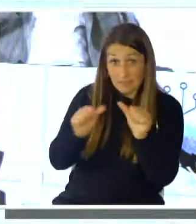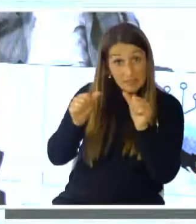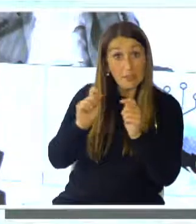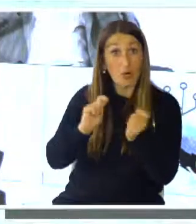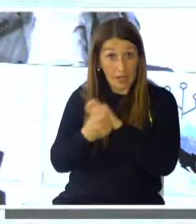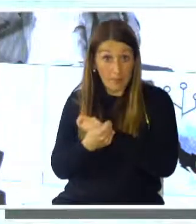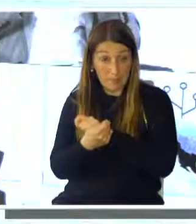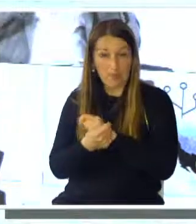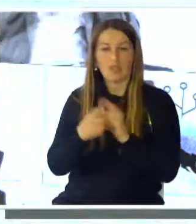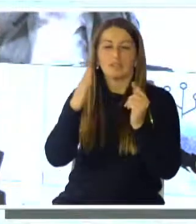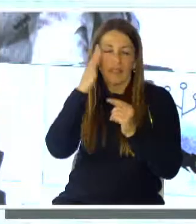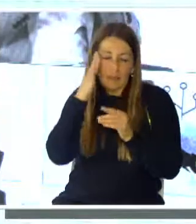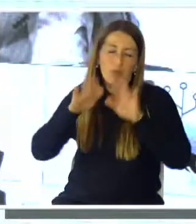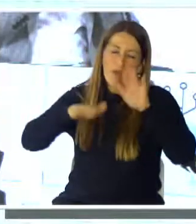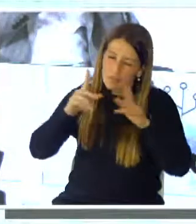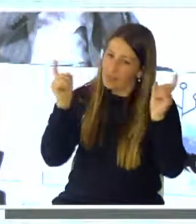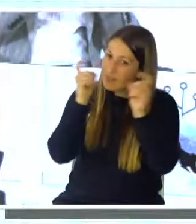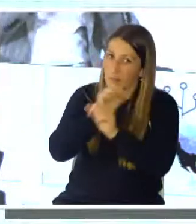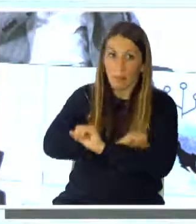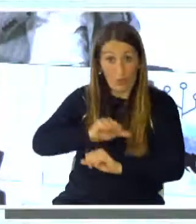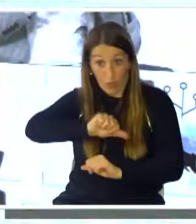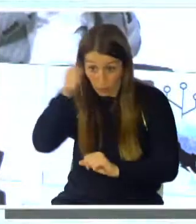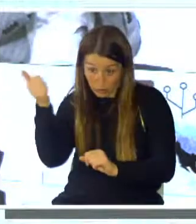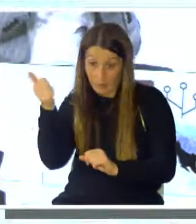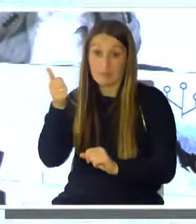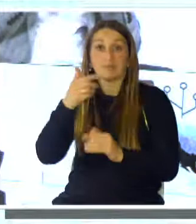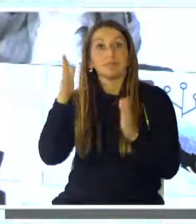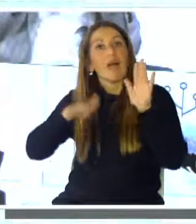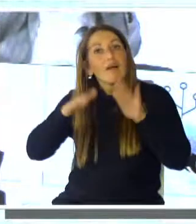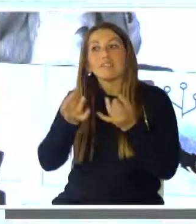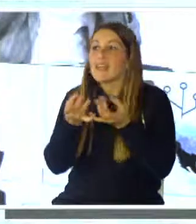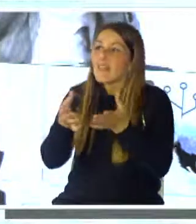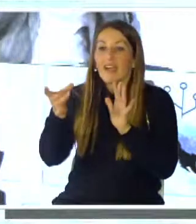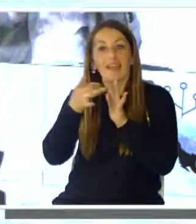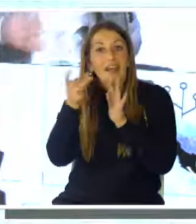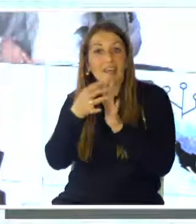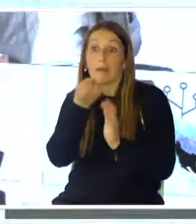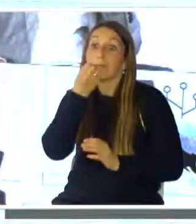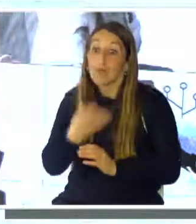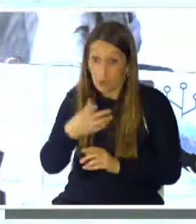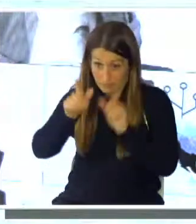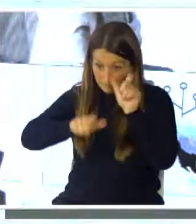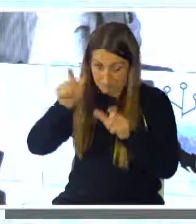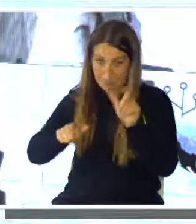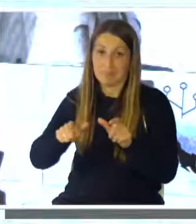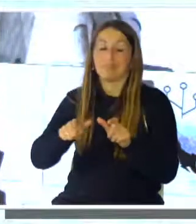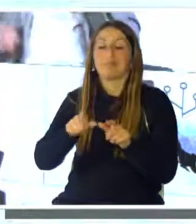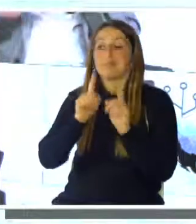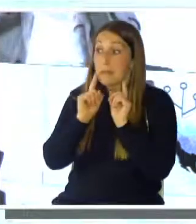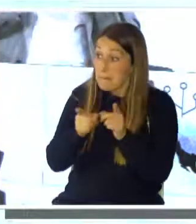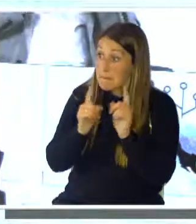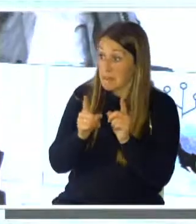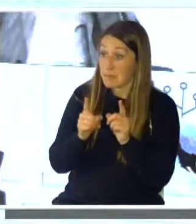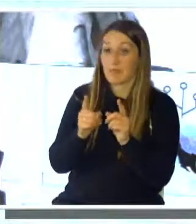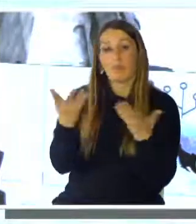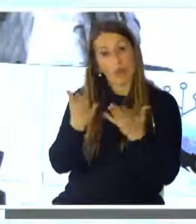vemos que son difíciles de lograr le generan una calidad de vida mucho mejor al vecino del mismo modo y ahora